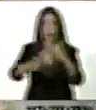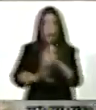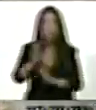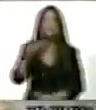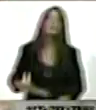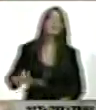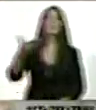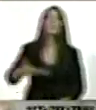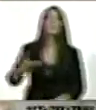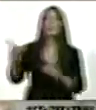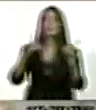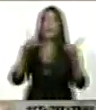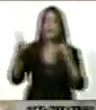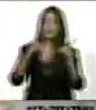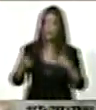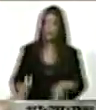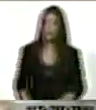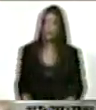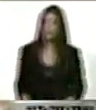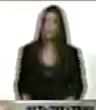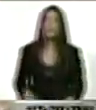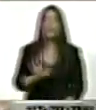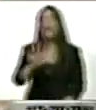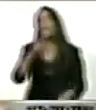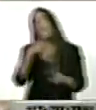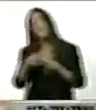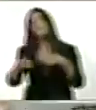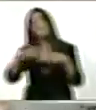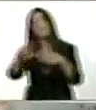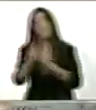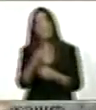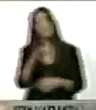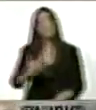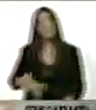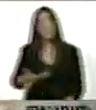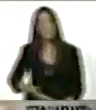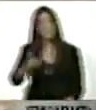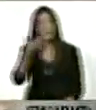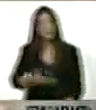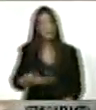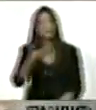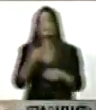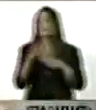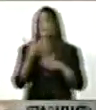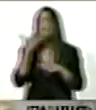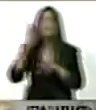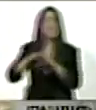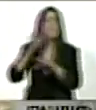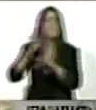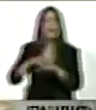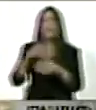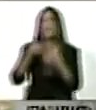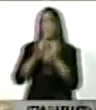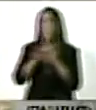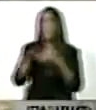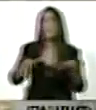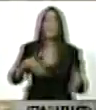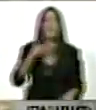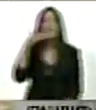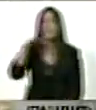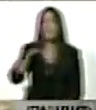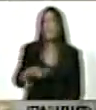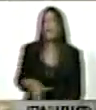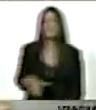en la mesa de diálogo. Otra consecuencia importante de la mesa de diálogo es que, a pesar de los llamados a la violencia, a la muerte, a la destrucción,